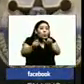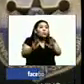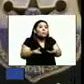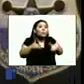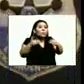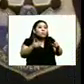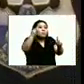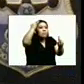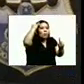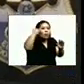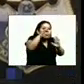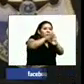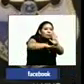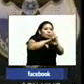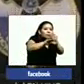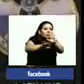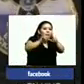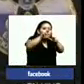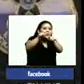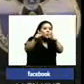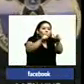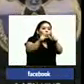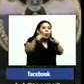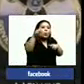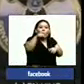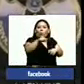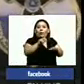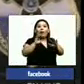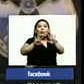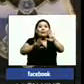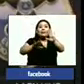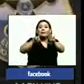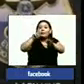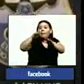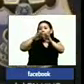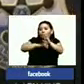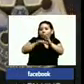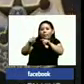Es una menor Que no sobrepasa Los 16 años